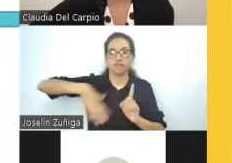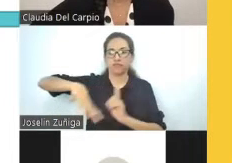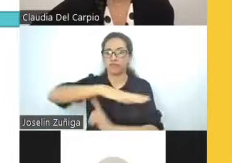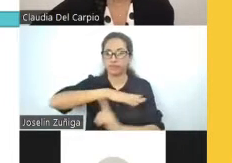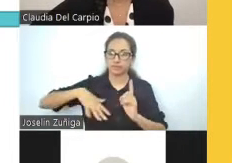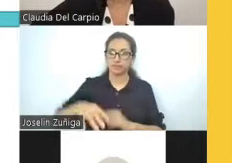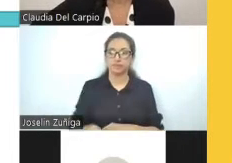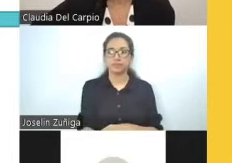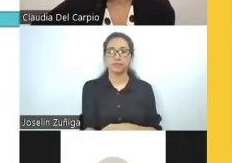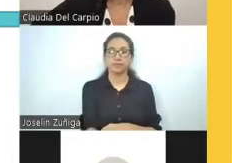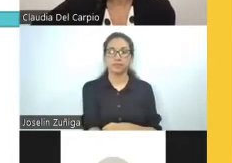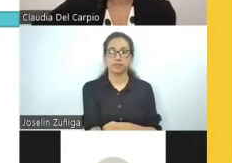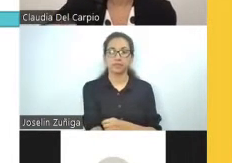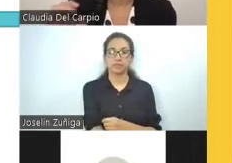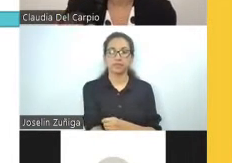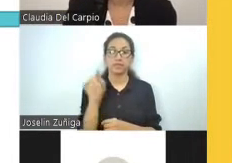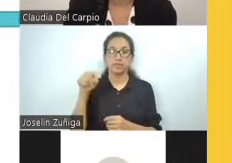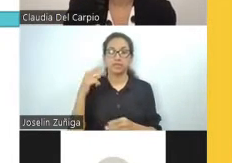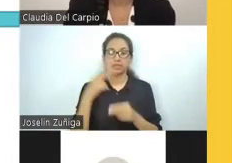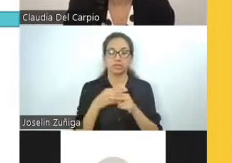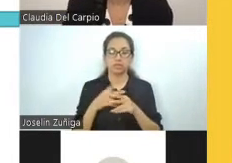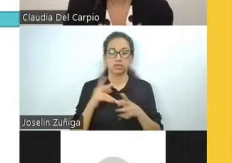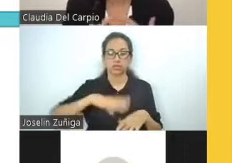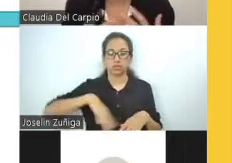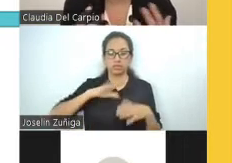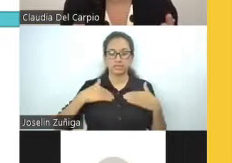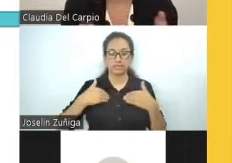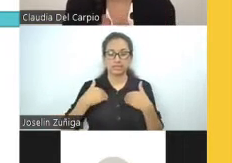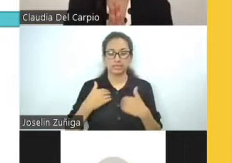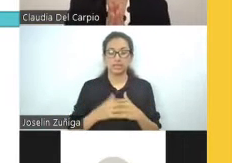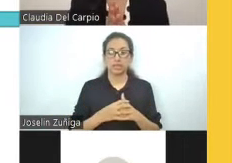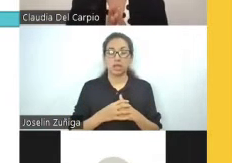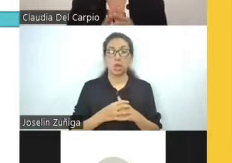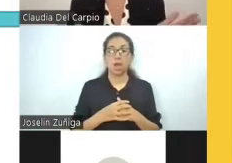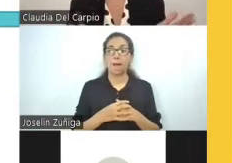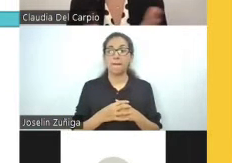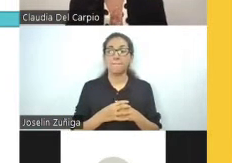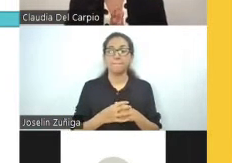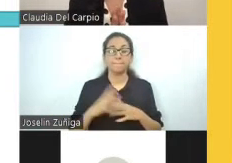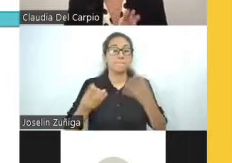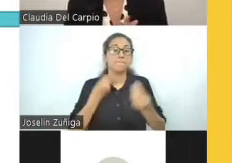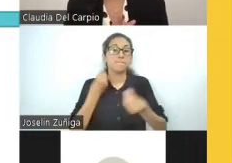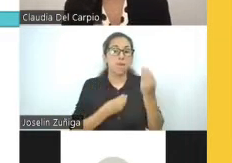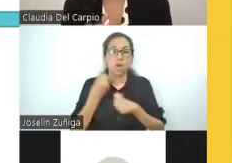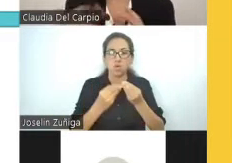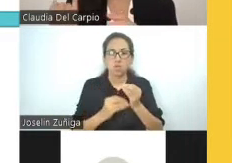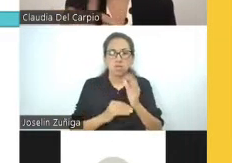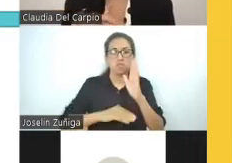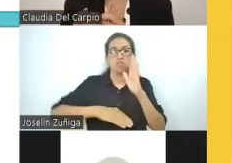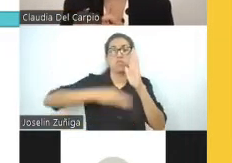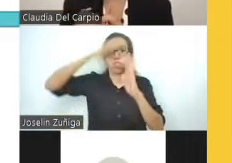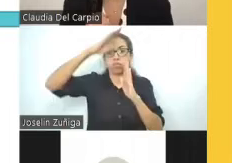lo tanto, este pH ácido es el que debemos cuidar. Ahora, ¿cómo es que se altera? Se puede alterar